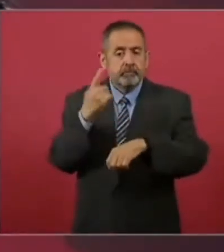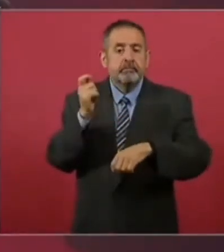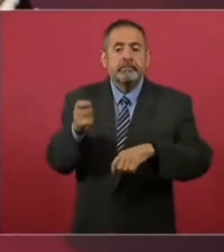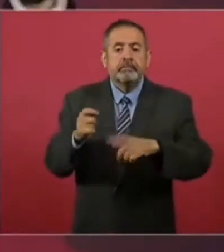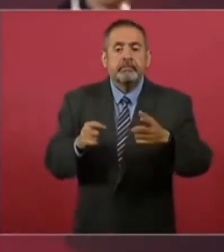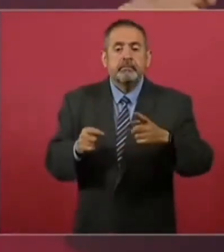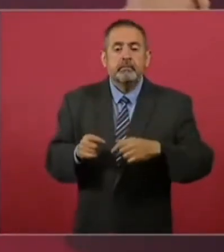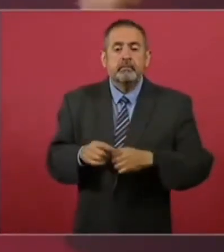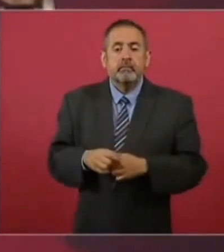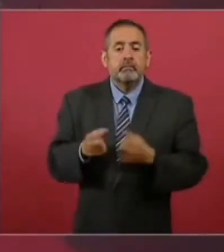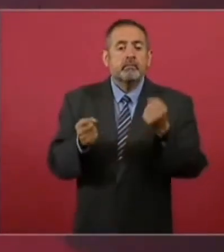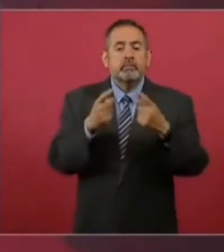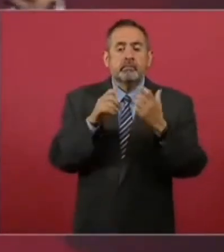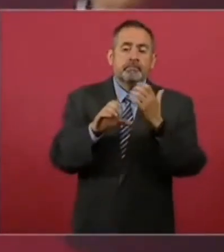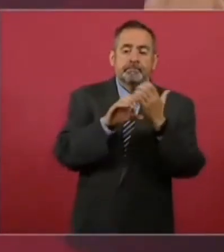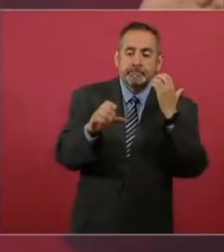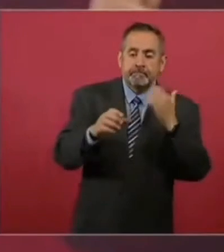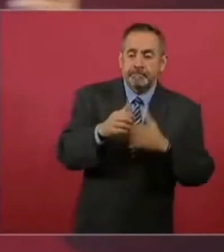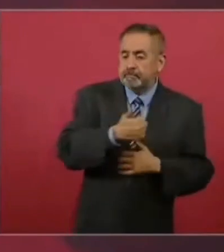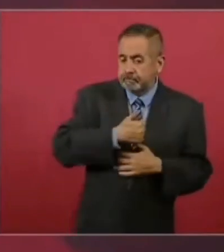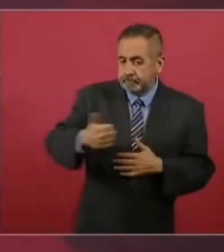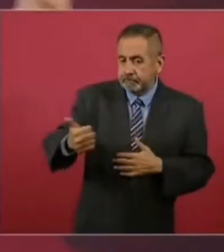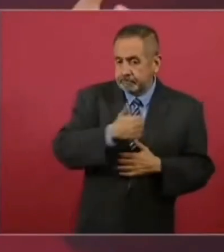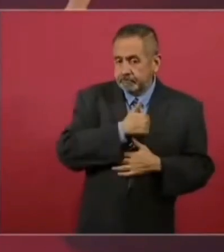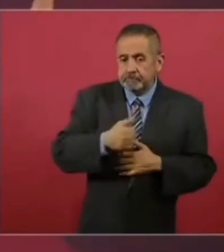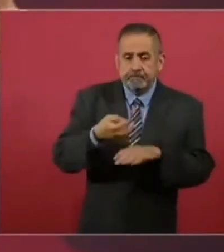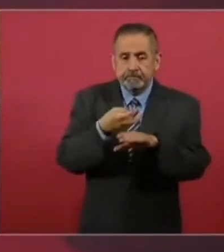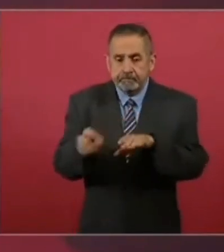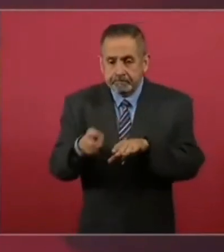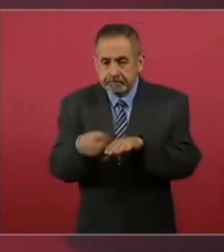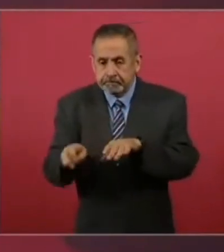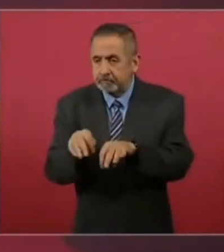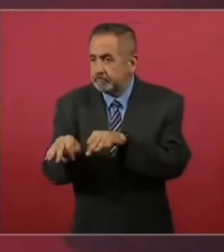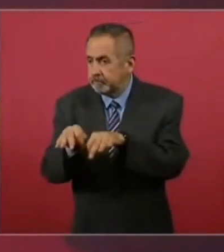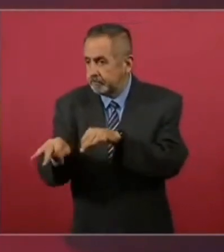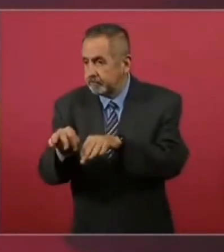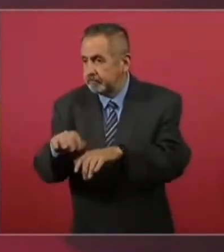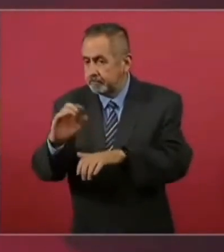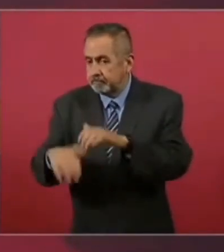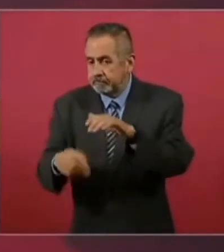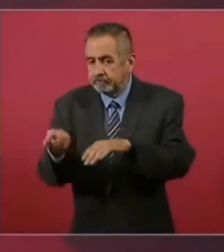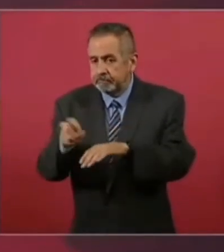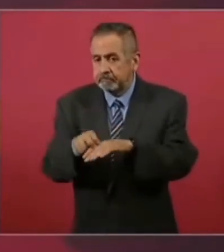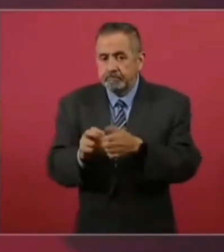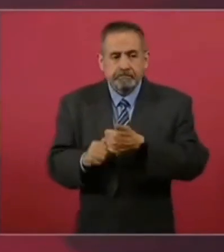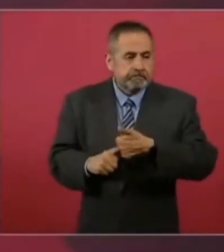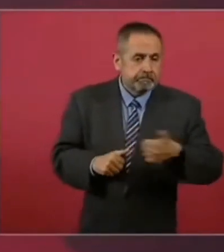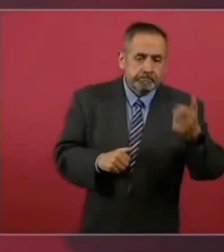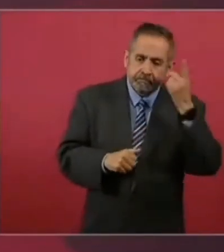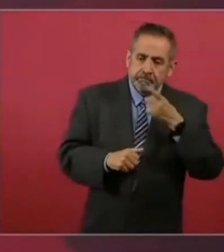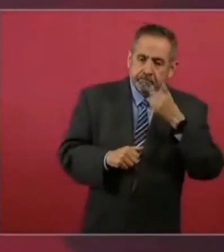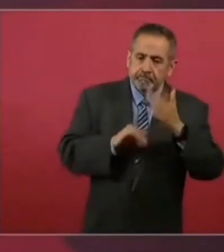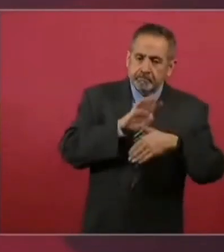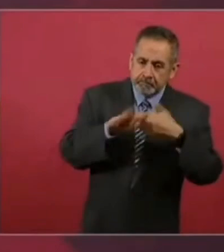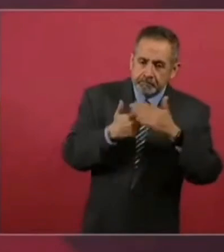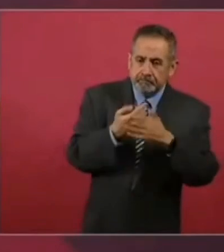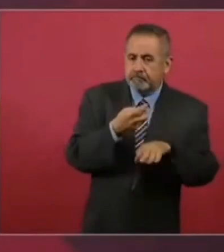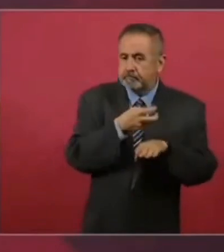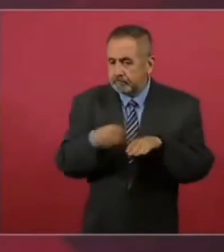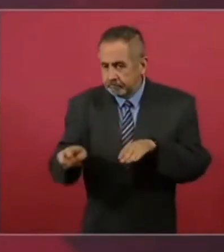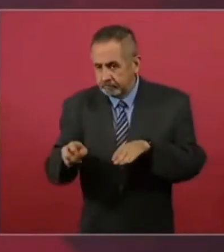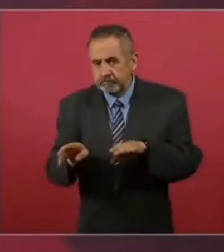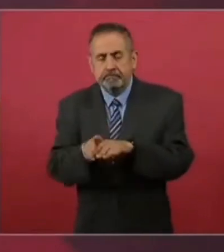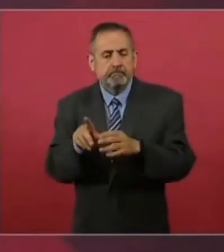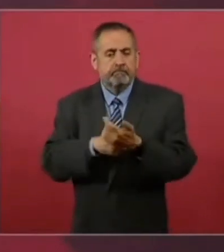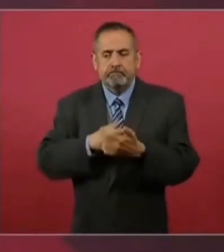en camiones llegaban y se iban a a dormir a sus